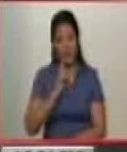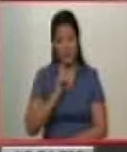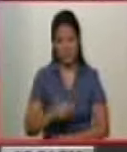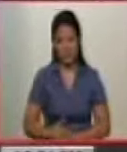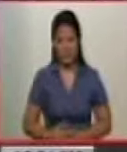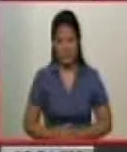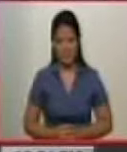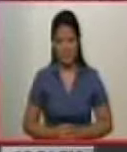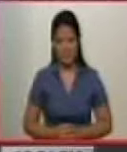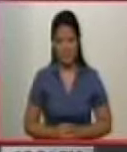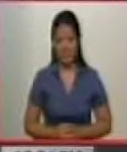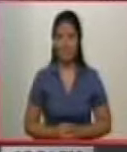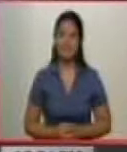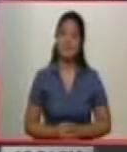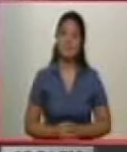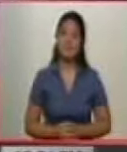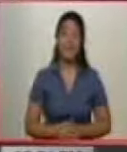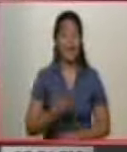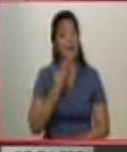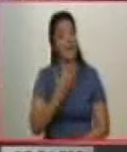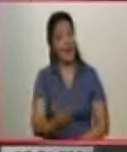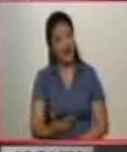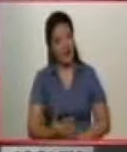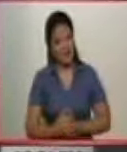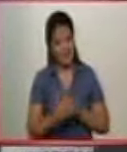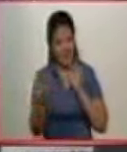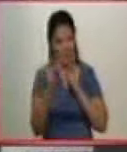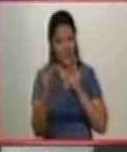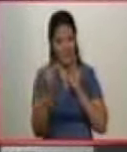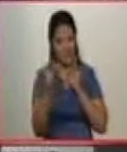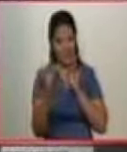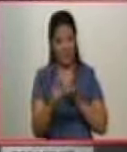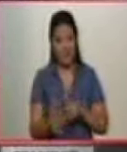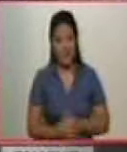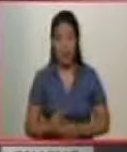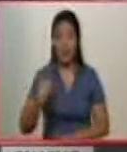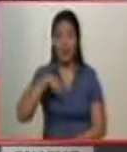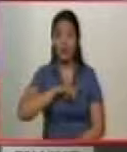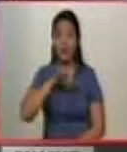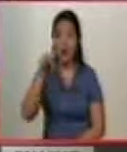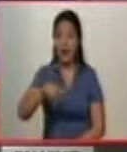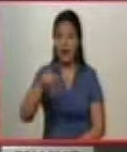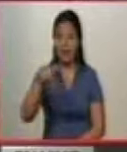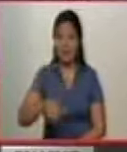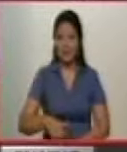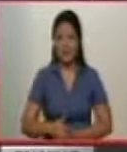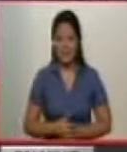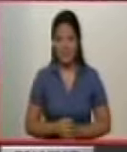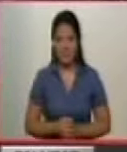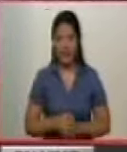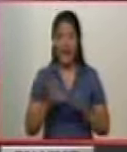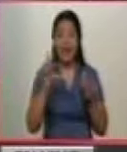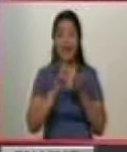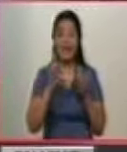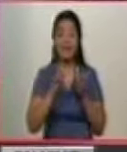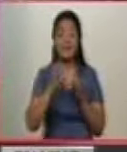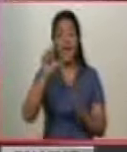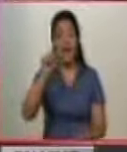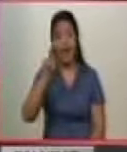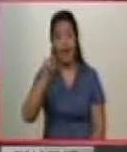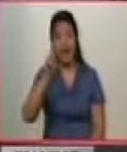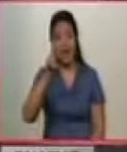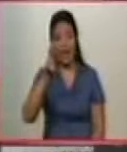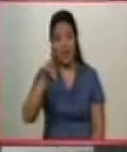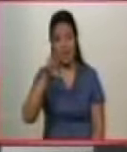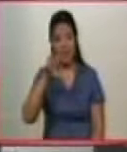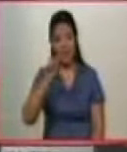Graya. Gracias a Jocelyn por el contacto a esta hora. Nosotros nos encontramos también en el Liceo Andrés Bello,